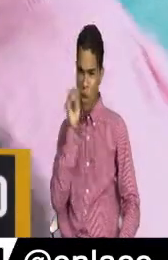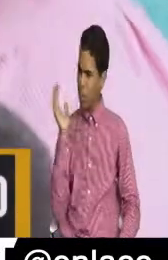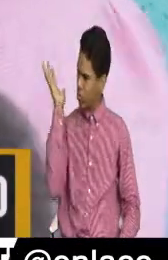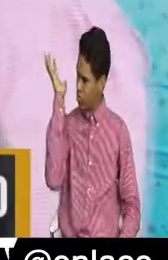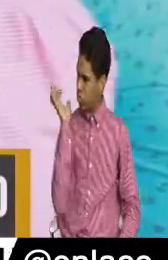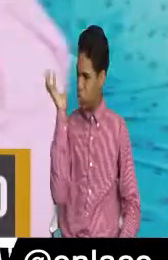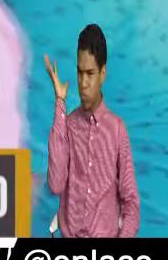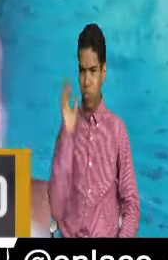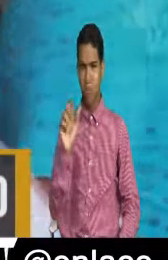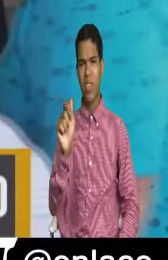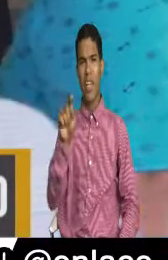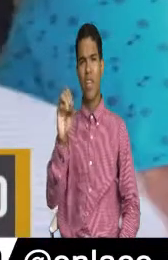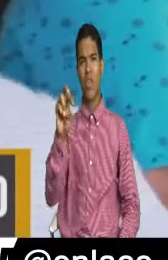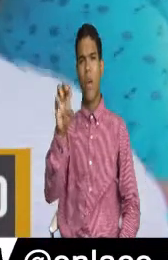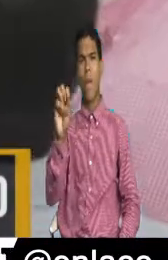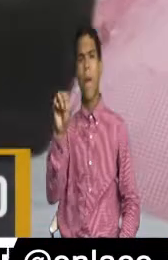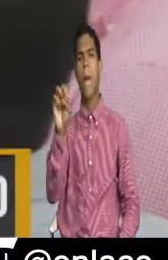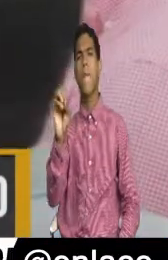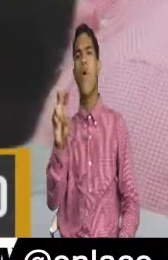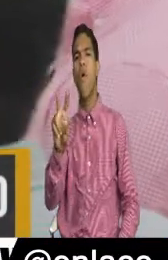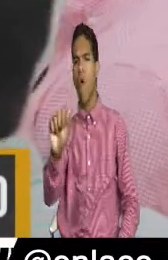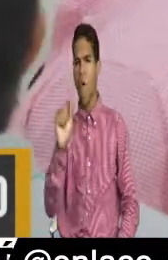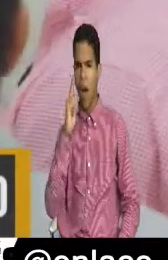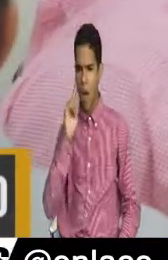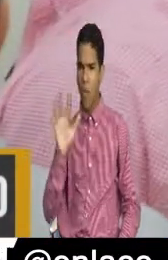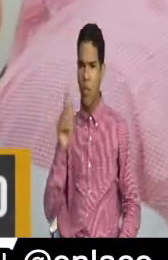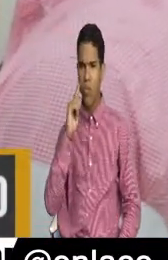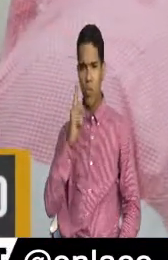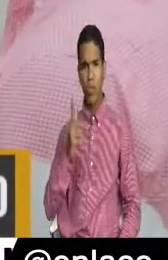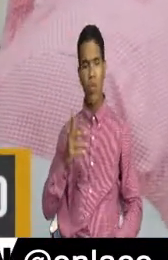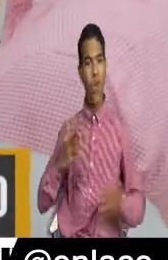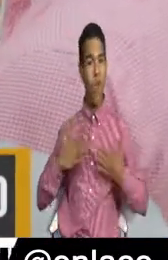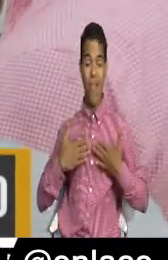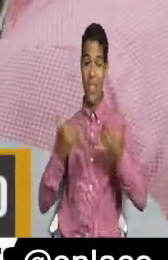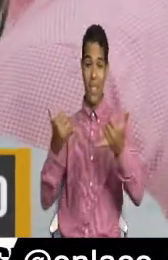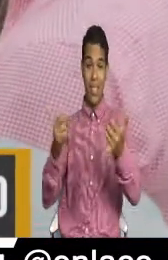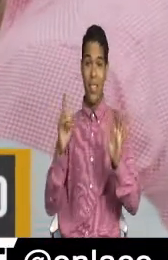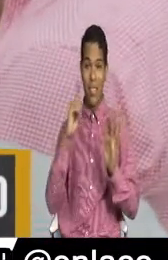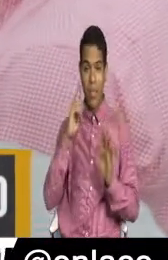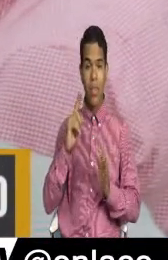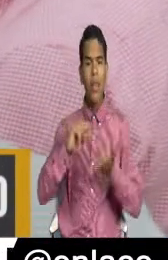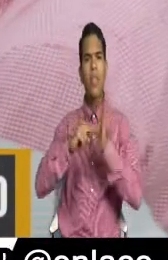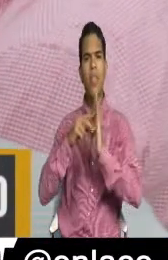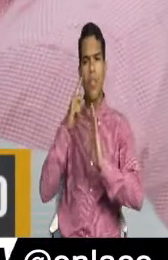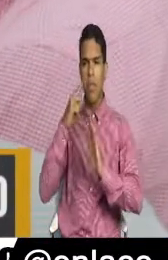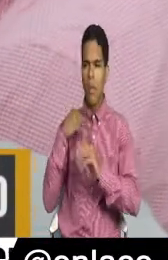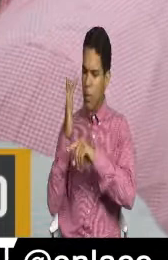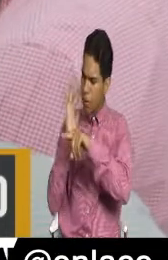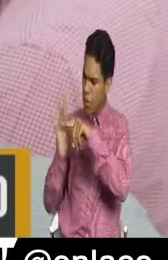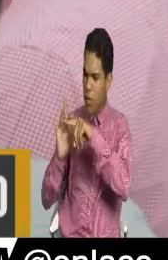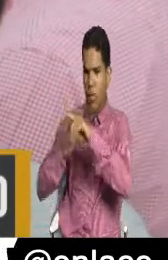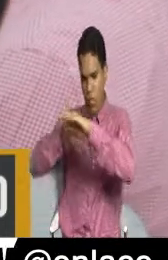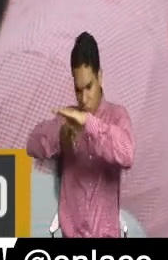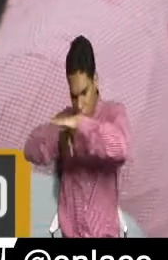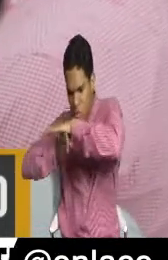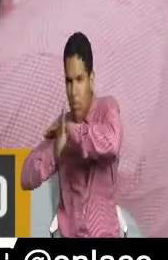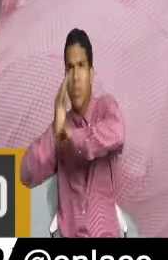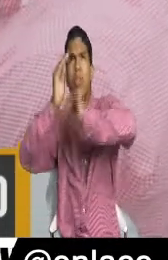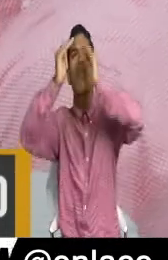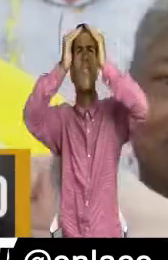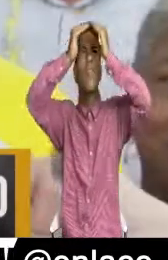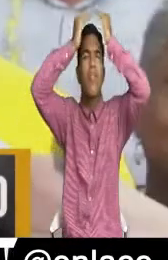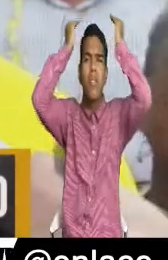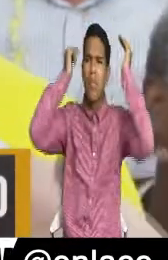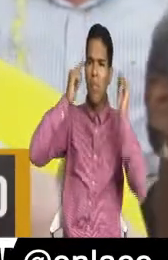Asopenova están que no se cambian por nadie y no es para menos, estrenan instalaciones las cuales fueron adecuadas en aproximadamente